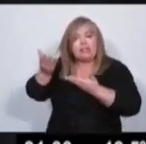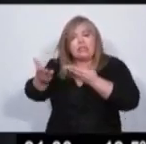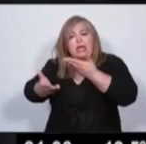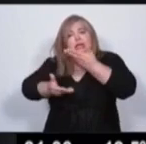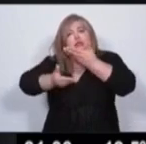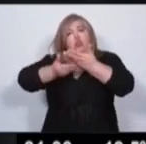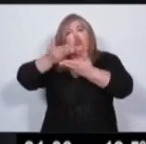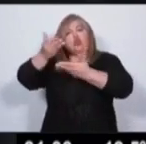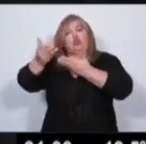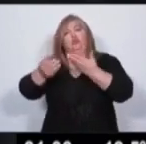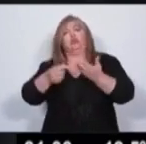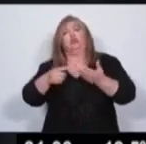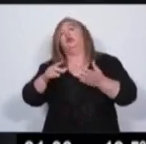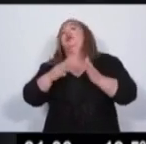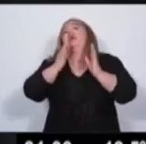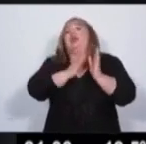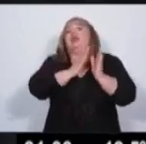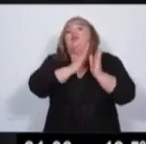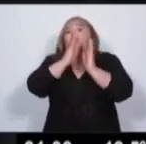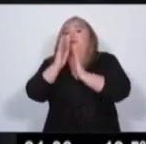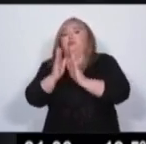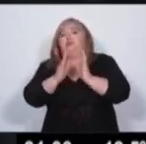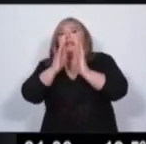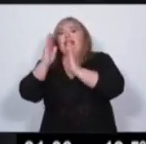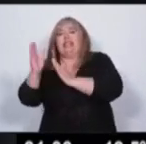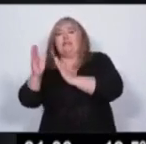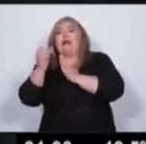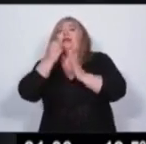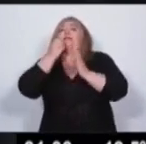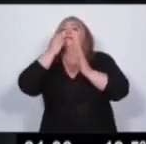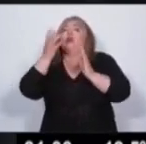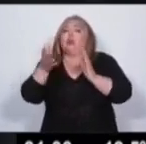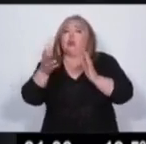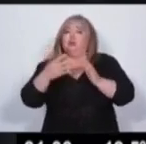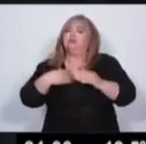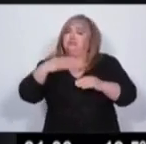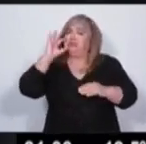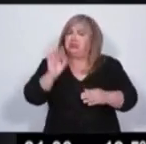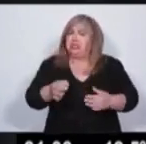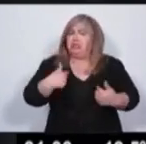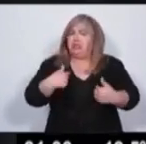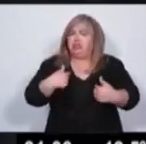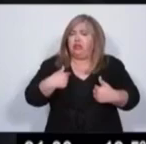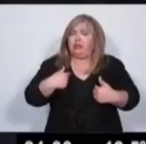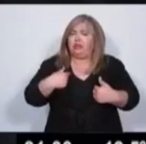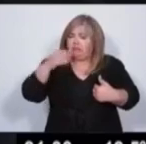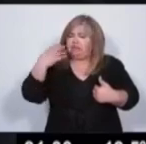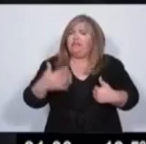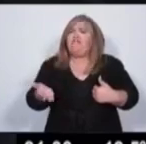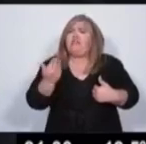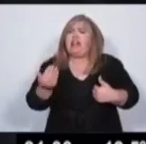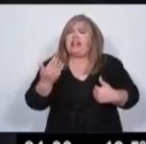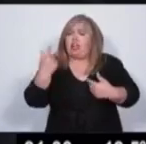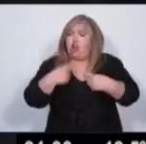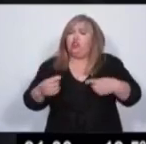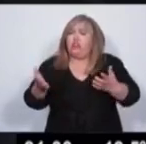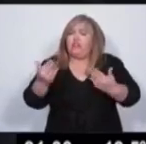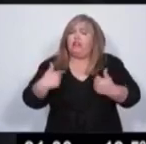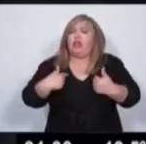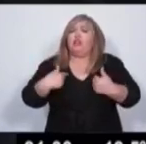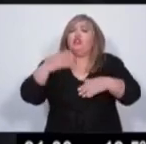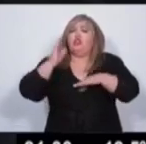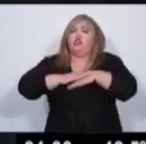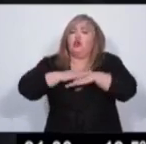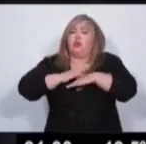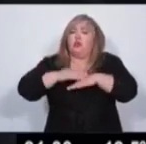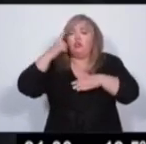etapa de mejoría que faltan cosas Nadie mejor que yo quiero comprometerme hacer de la educación una